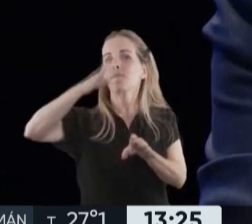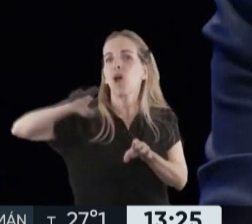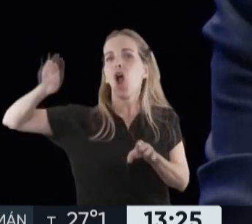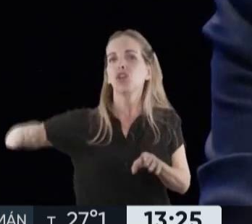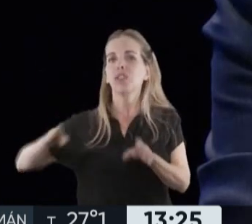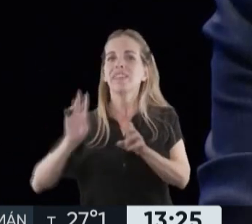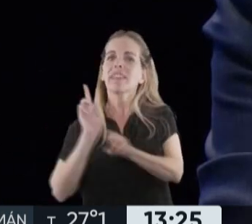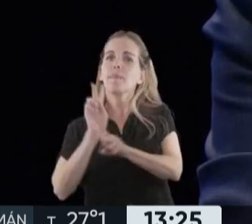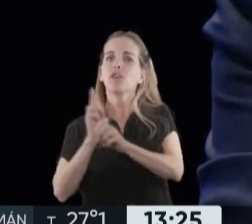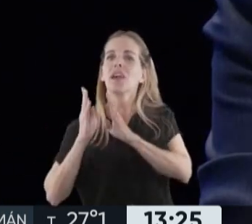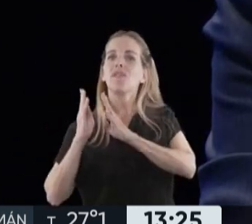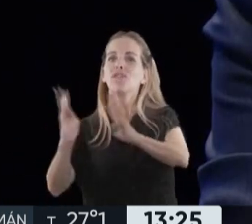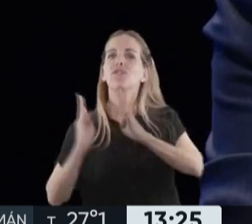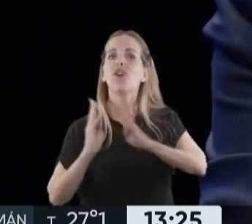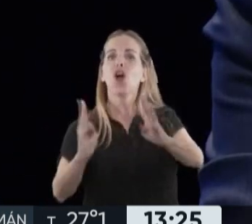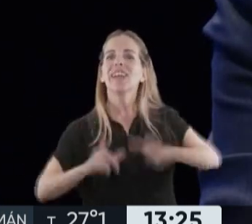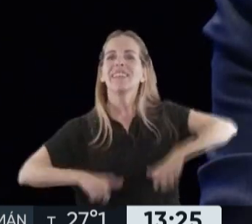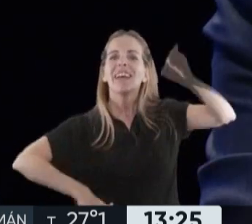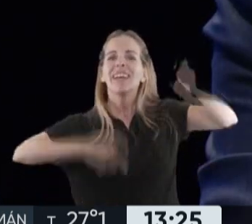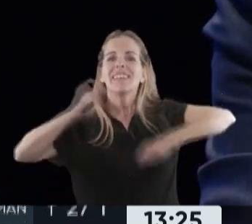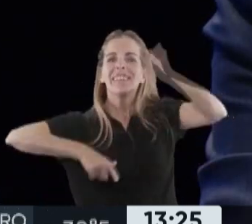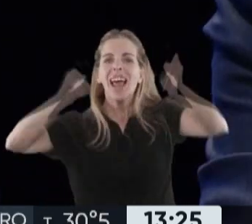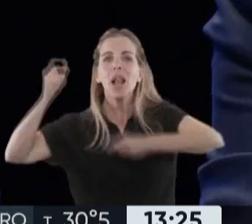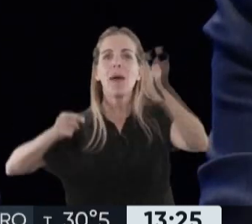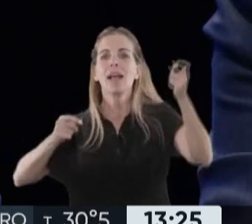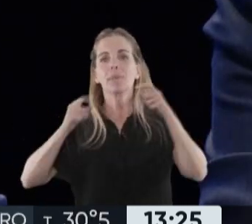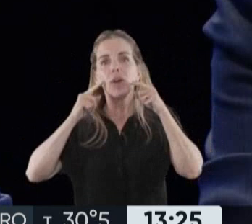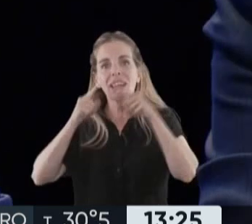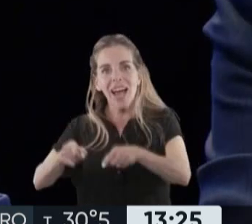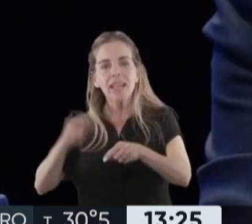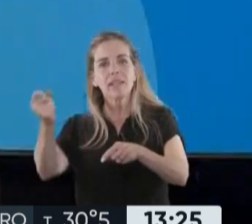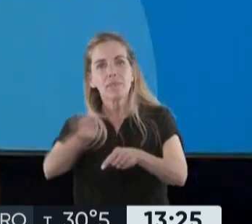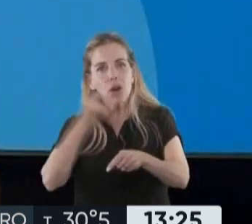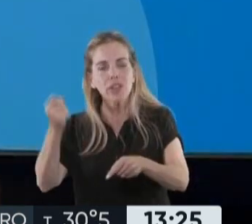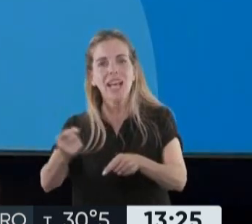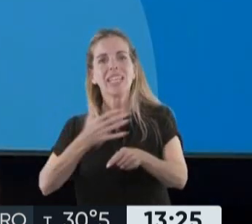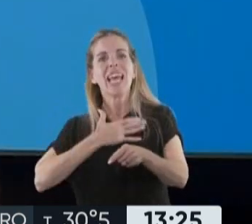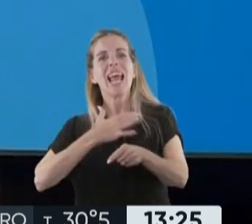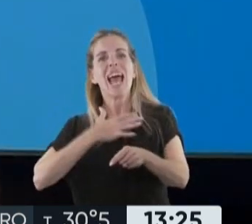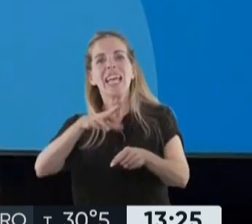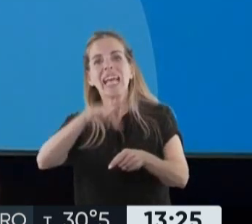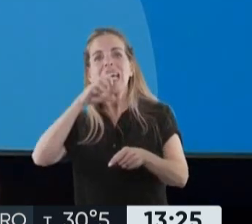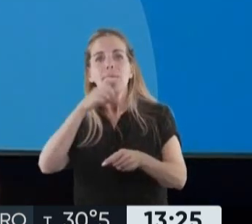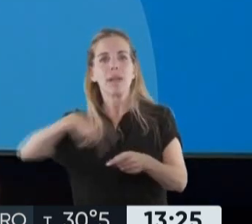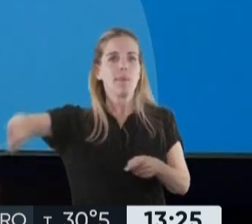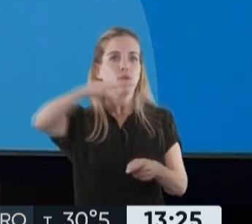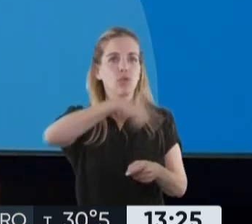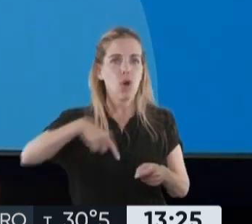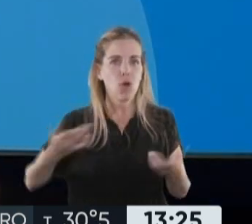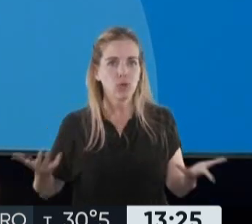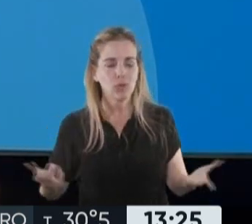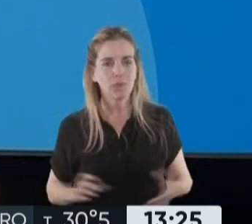esos bosques, en esas selvas y en esos montes está el oxígeno que necesitamos.